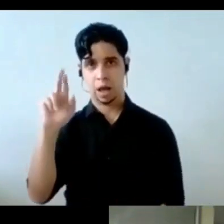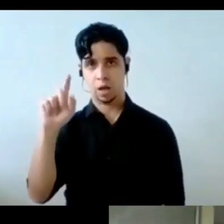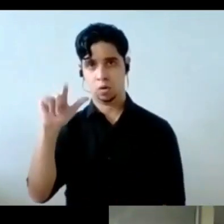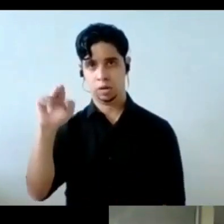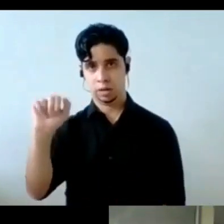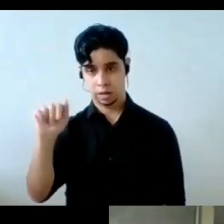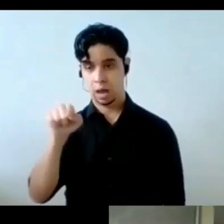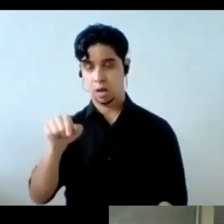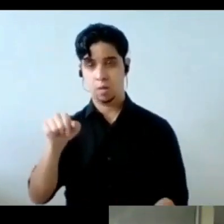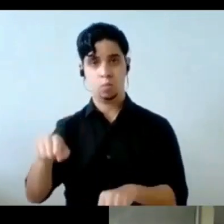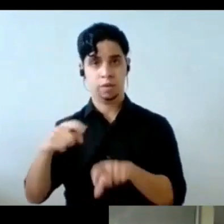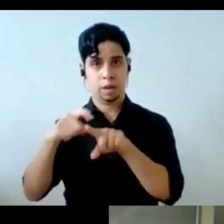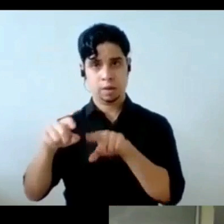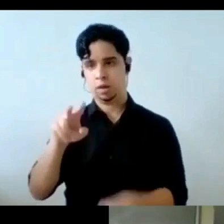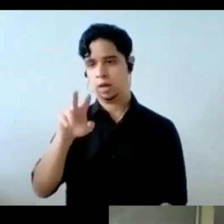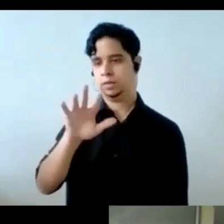llamar al